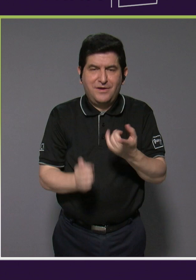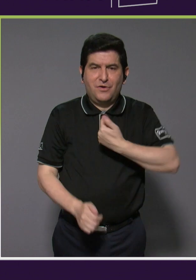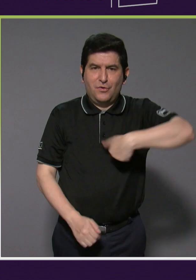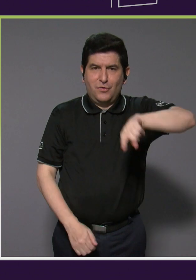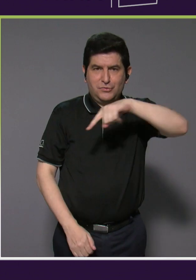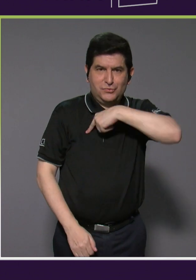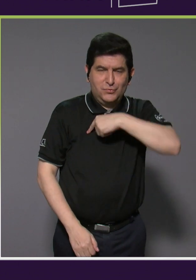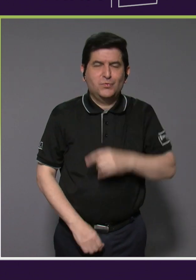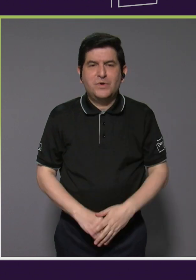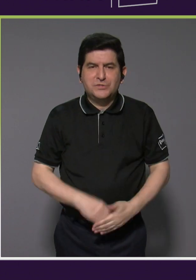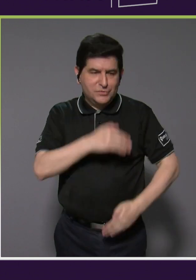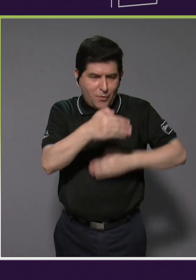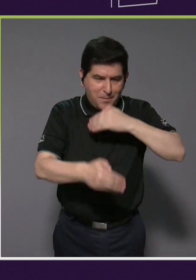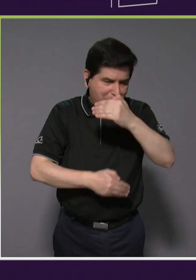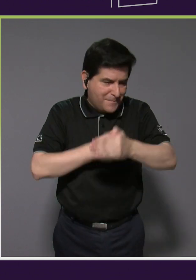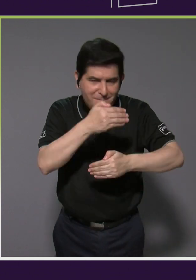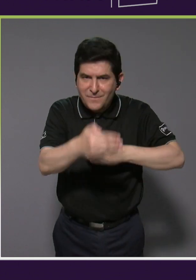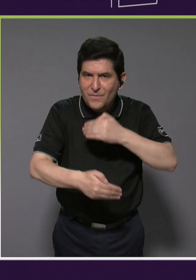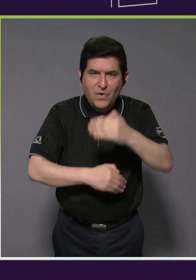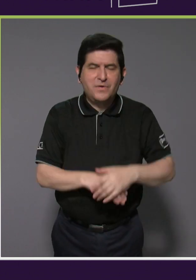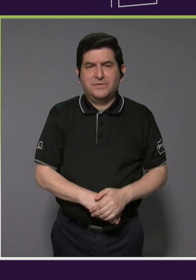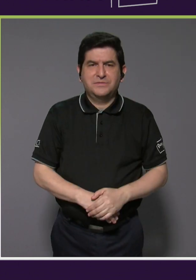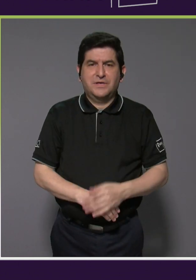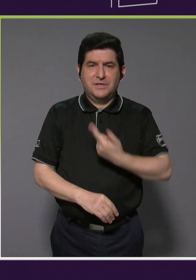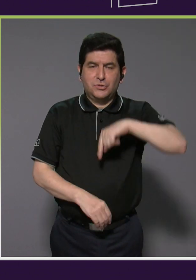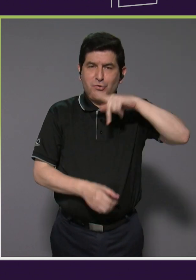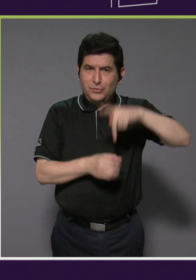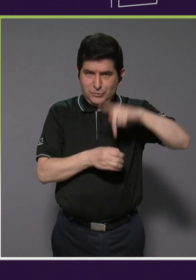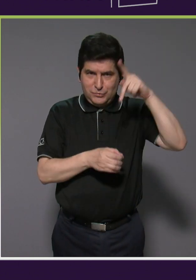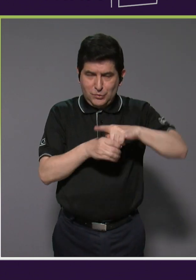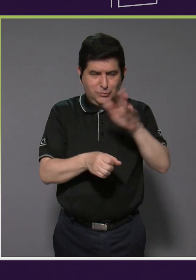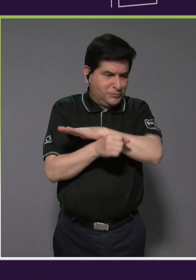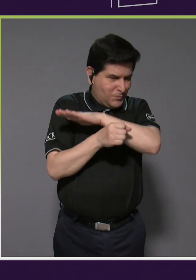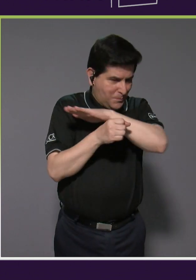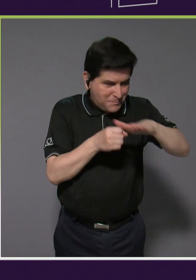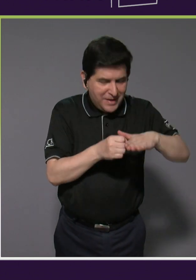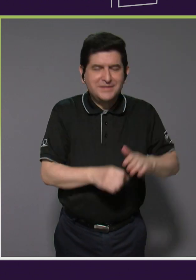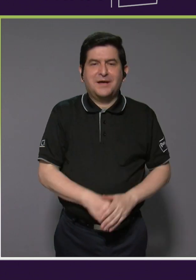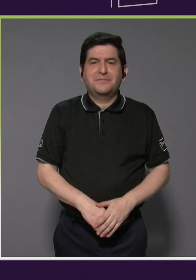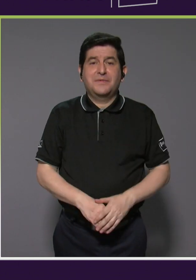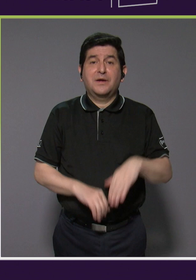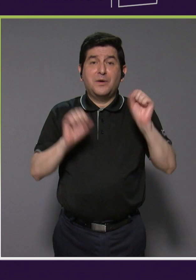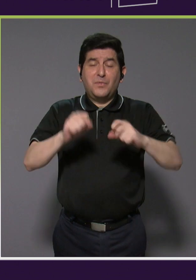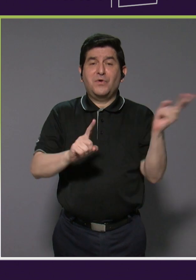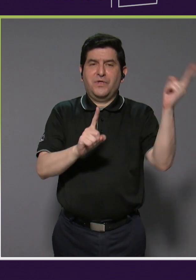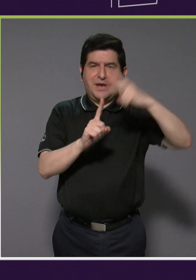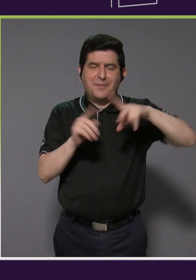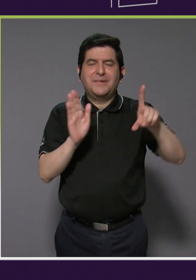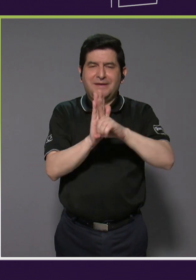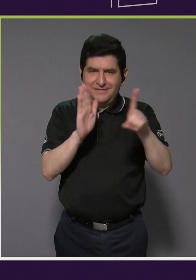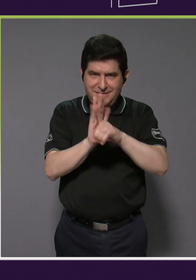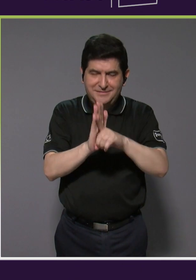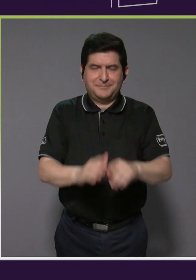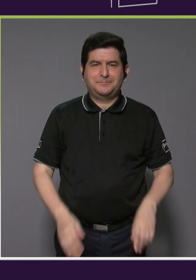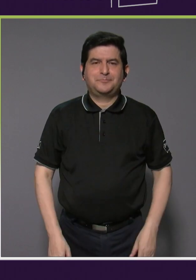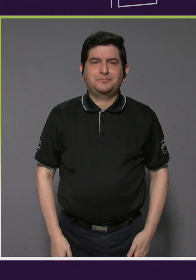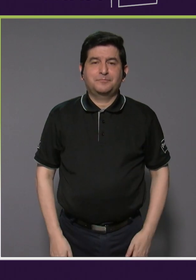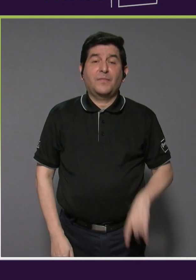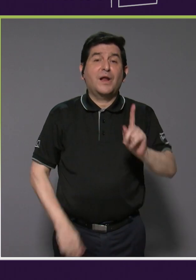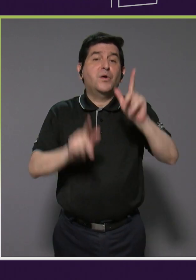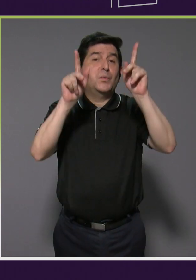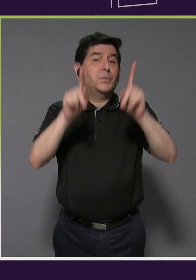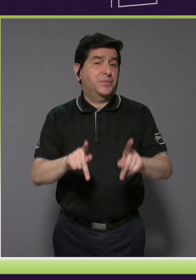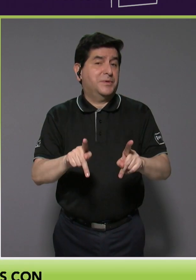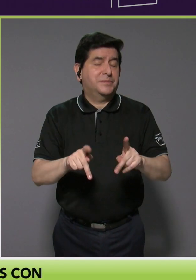nuestro desenvolvimiento, para nuestra participación plena, para el ejercicio de nuestros derechos, ¿verdad? Una